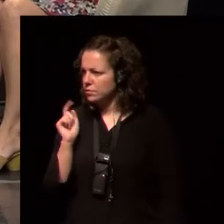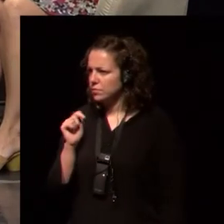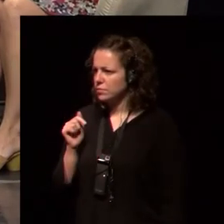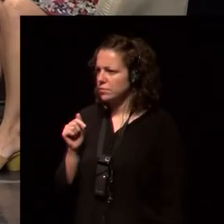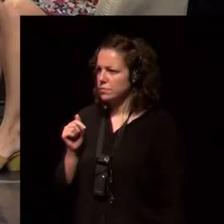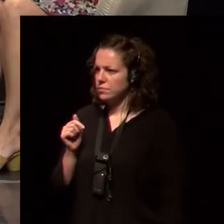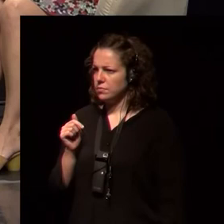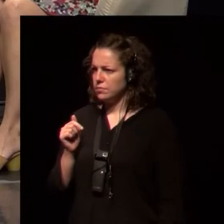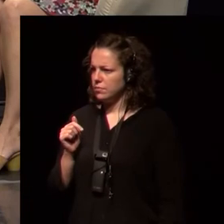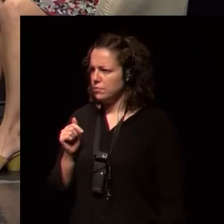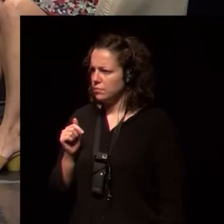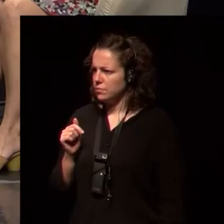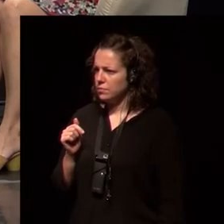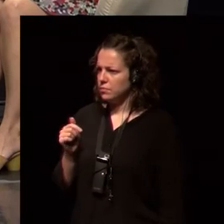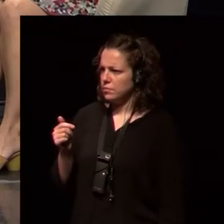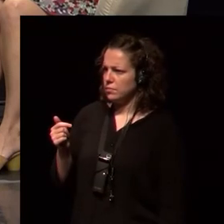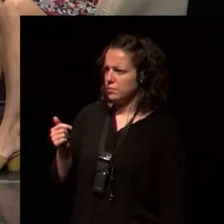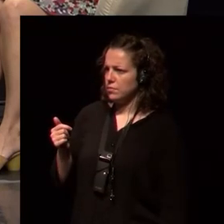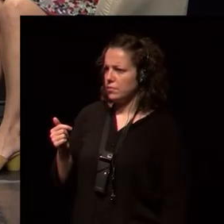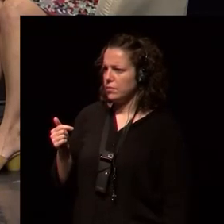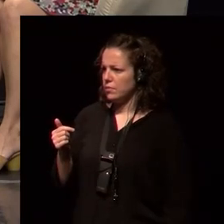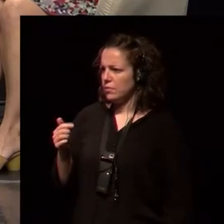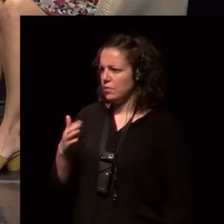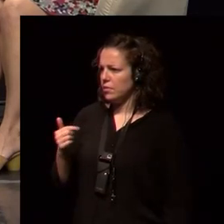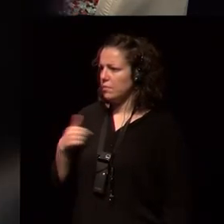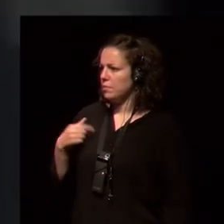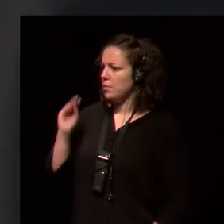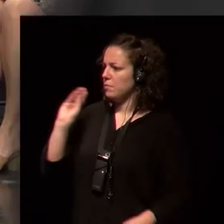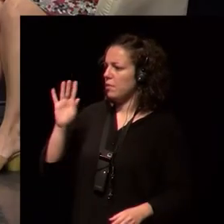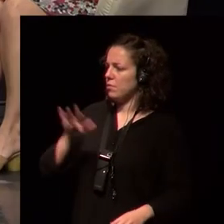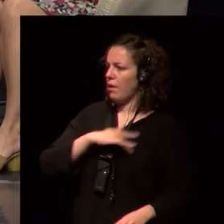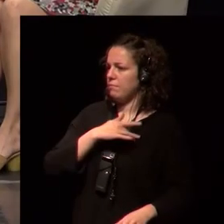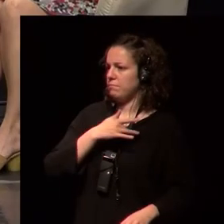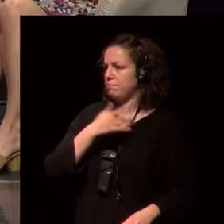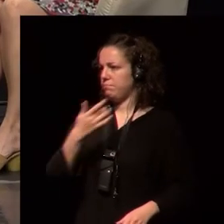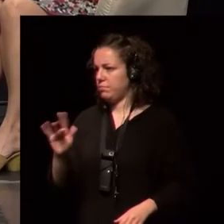Bueno, yo voy a ceder mi... Hola. Pero luego quiero preguntar.